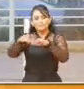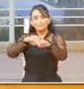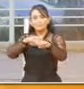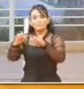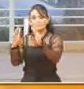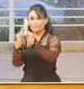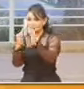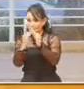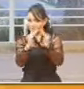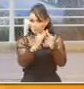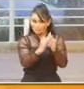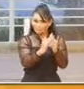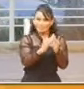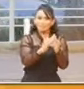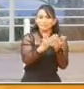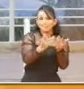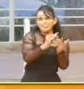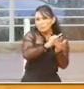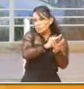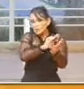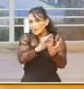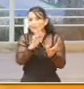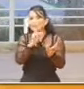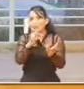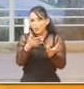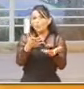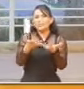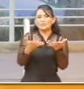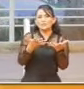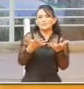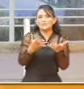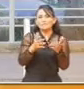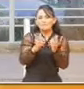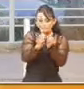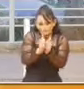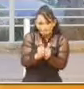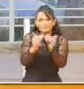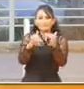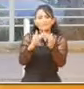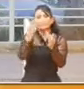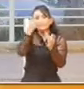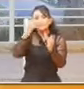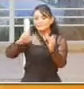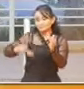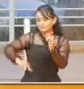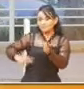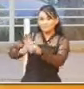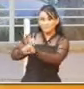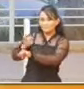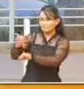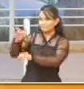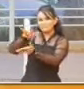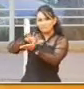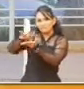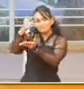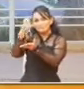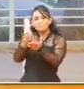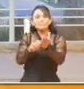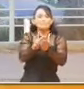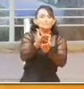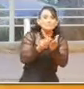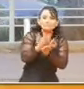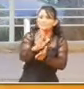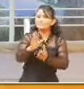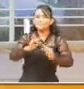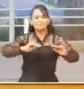los casos en los que sea posible. Esto con el objetivo de sumarnos a la estrategia de gobierno del Estado en materia de